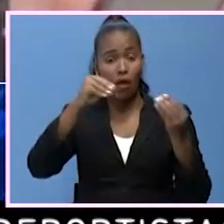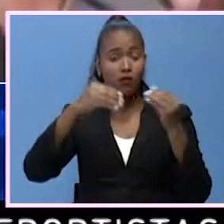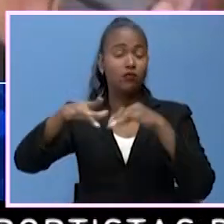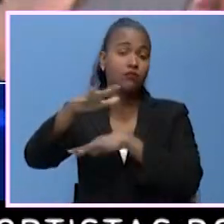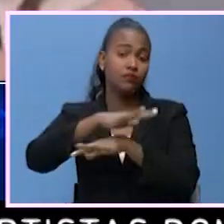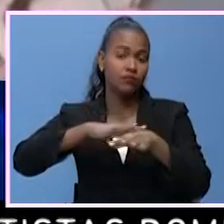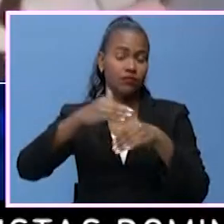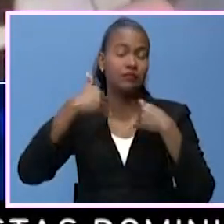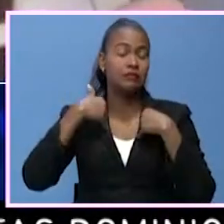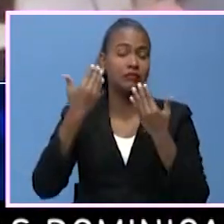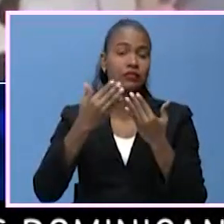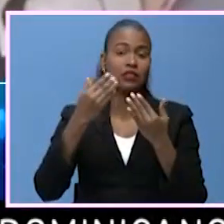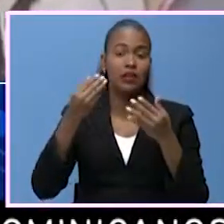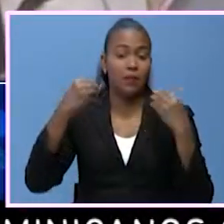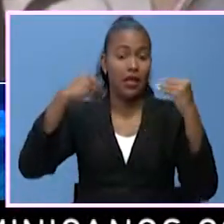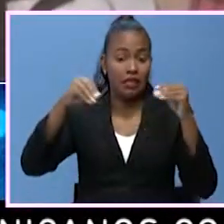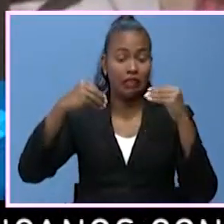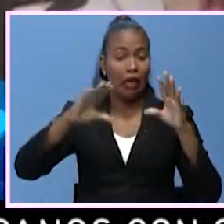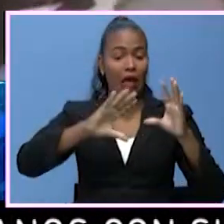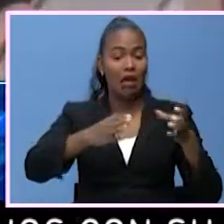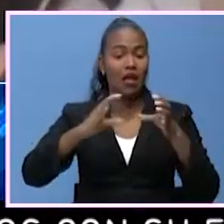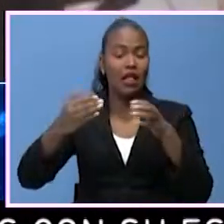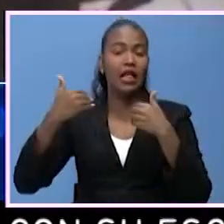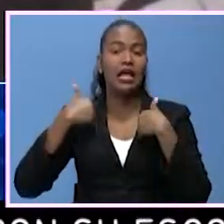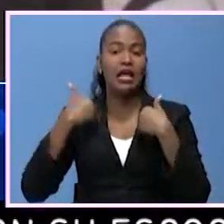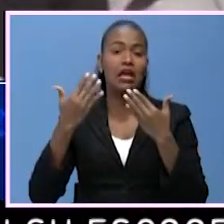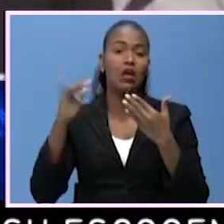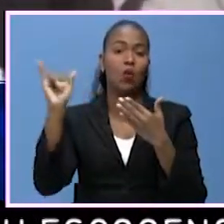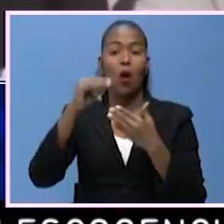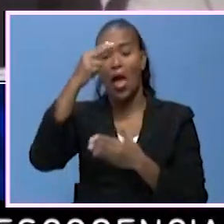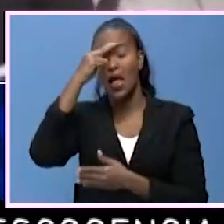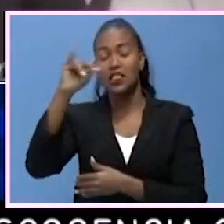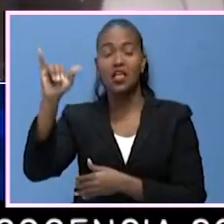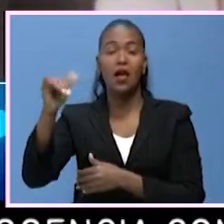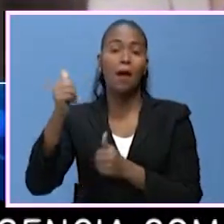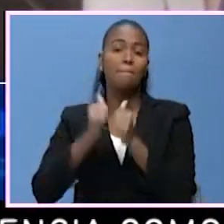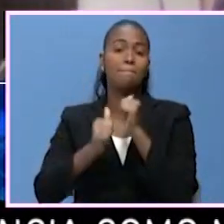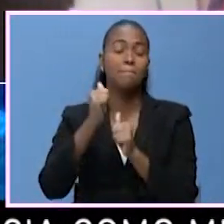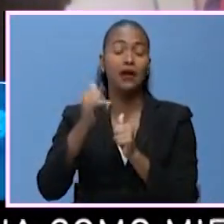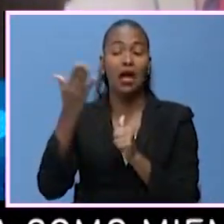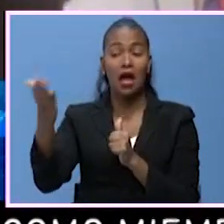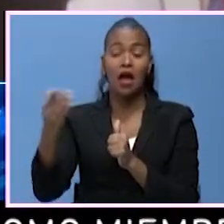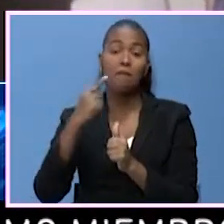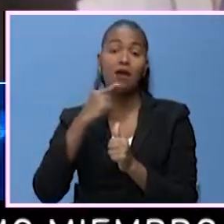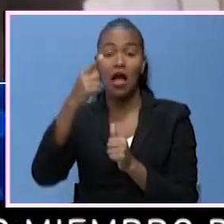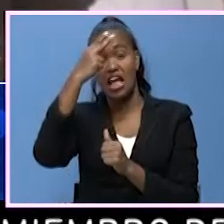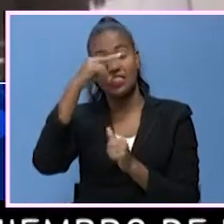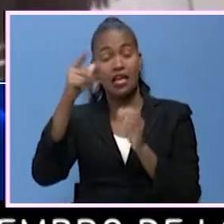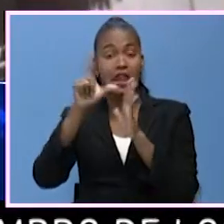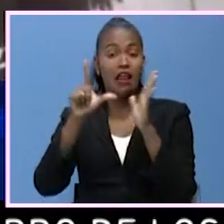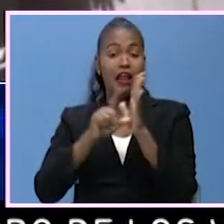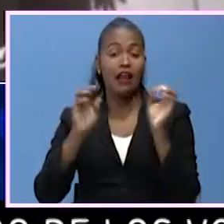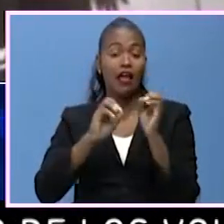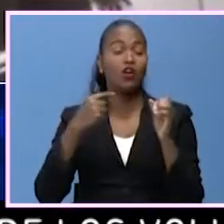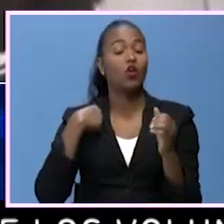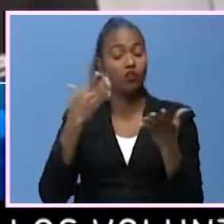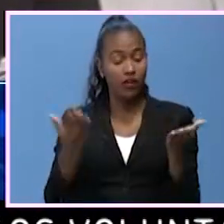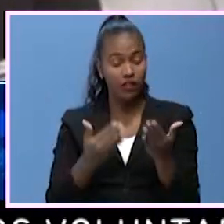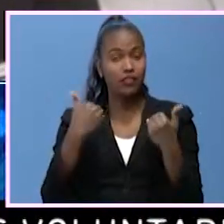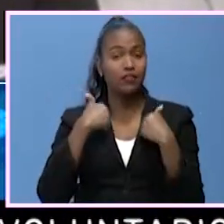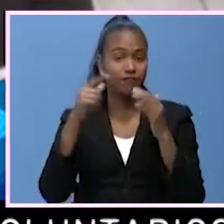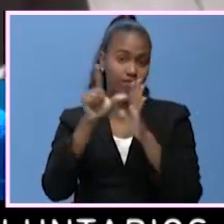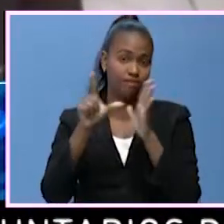que han montado tiendas aquí y quieren estar como si estuvieran en Haití. Como en Haití no hay reglas, pues aquí nosotros tenemos